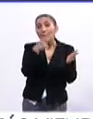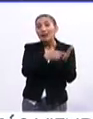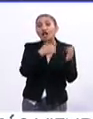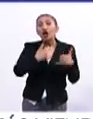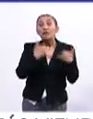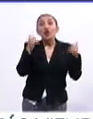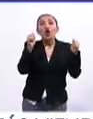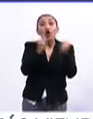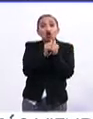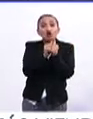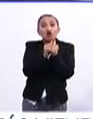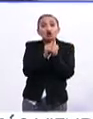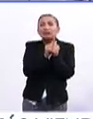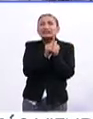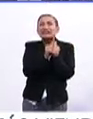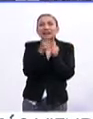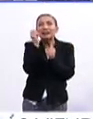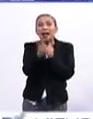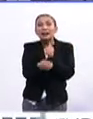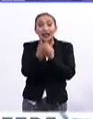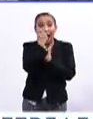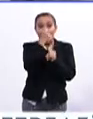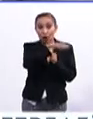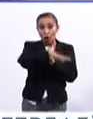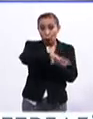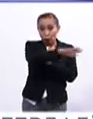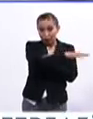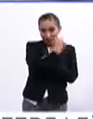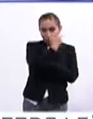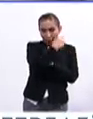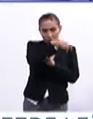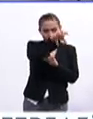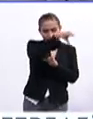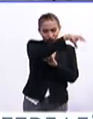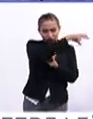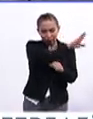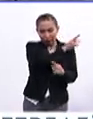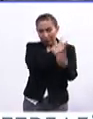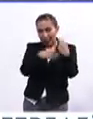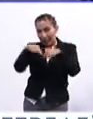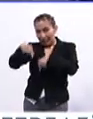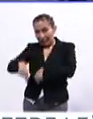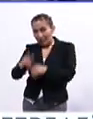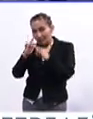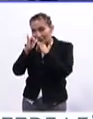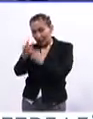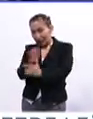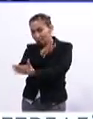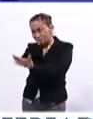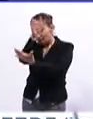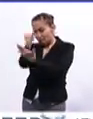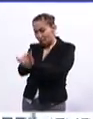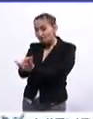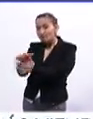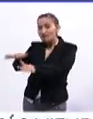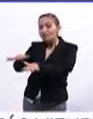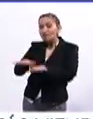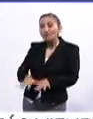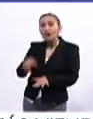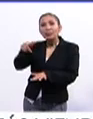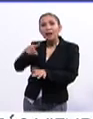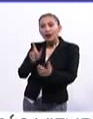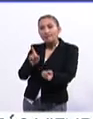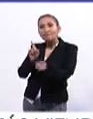jóvenes donde estudiantes de nuestras escuelas vienen aquí a la feria, al recinto, y tienen